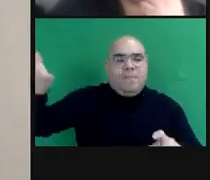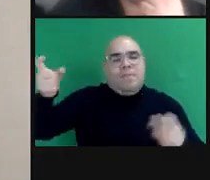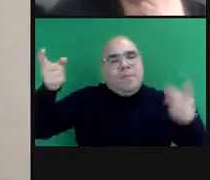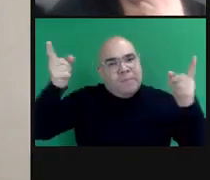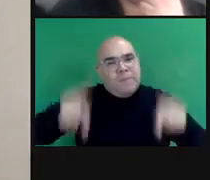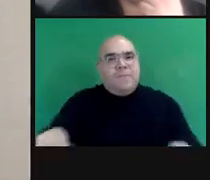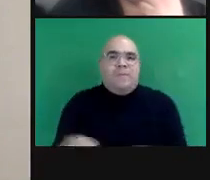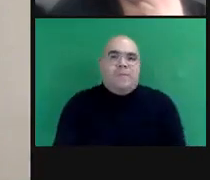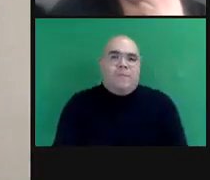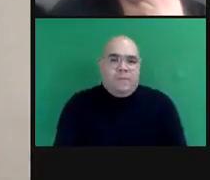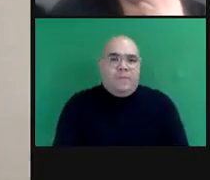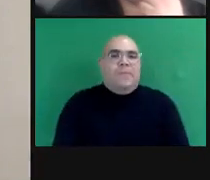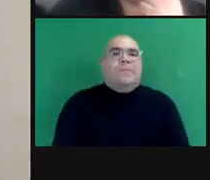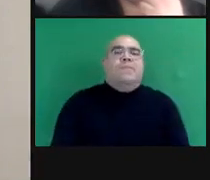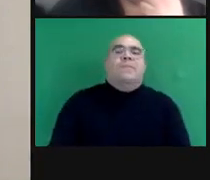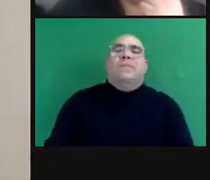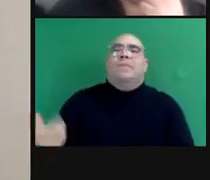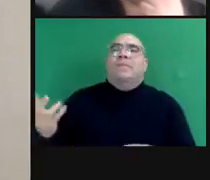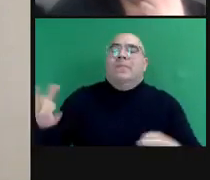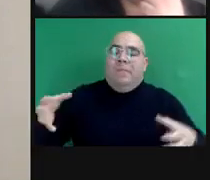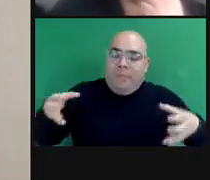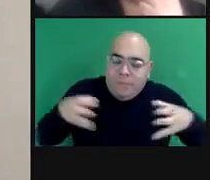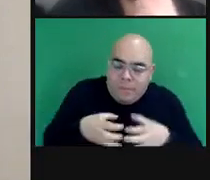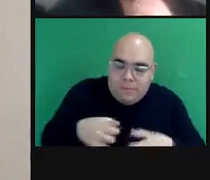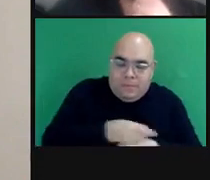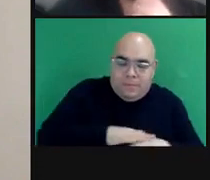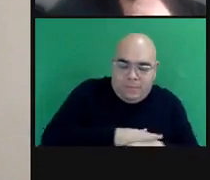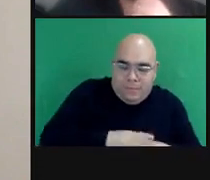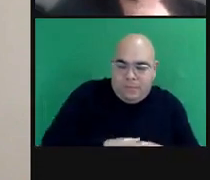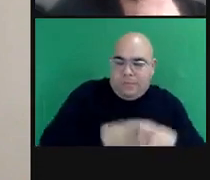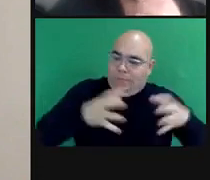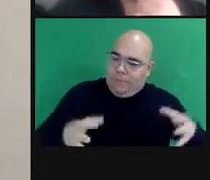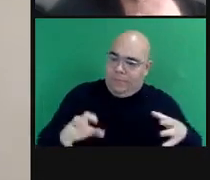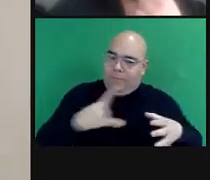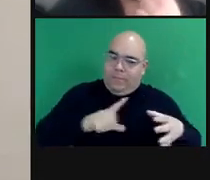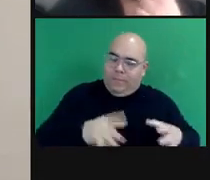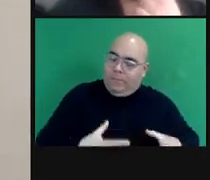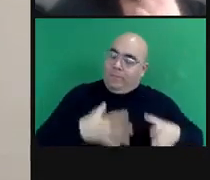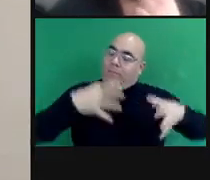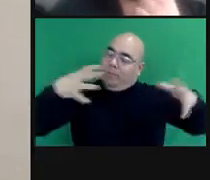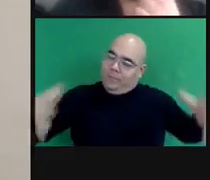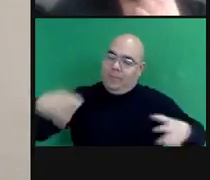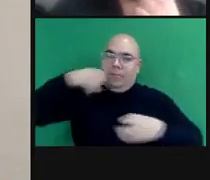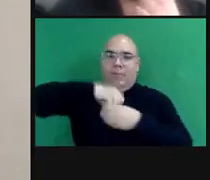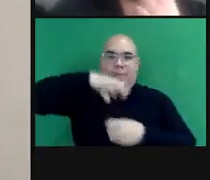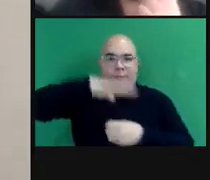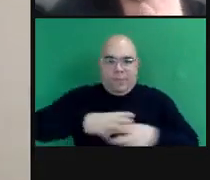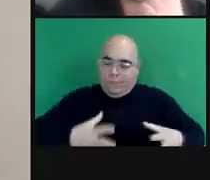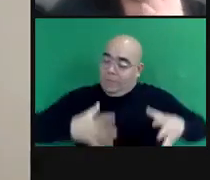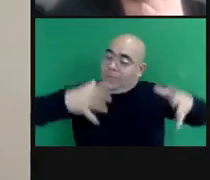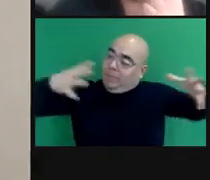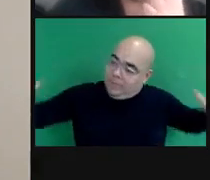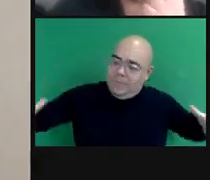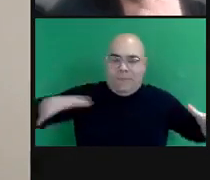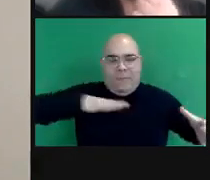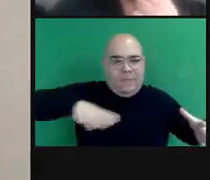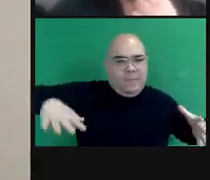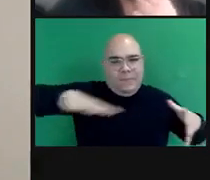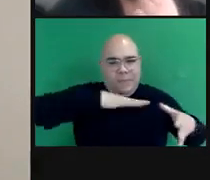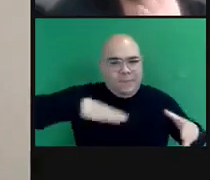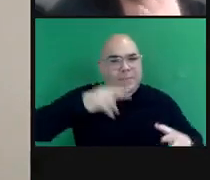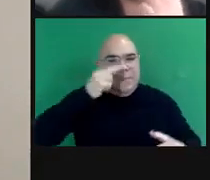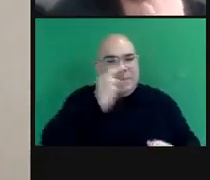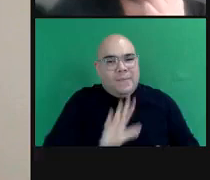una escala vecinal, en una escala local, en una escala distrital, en una escala nacional, pues para lograr una verdadera